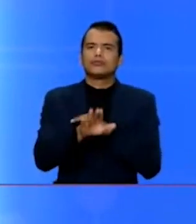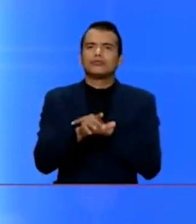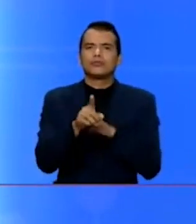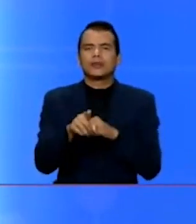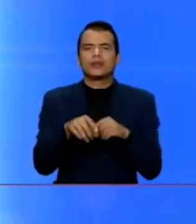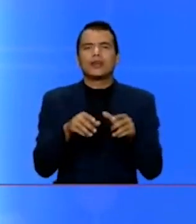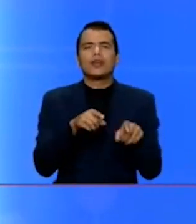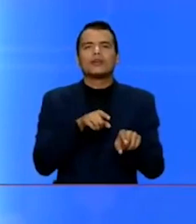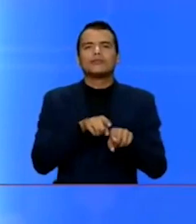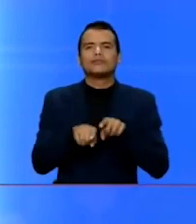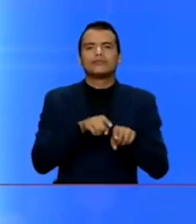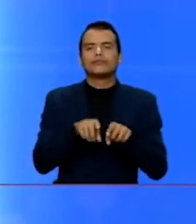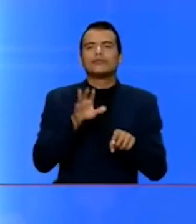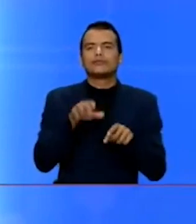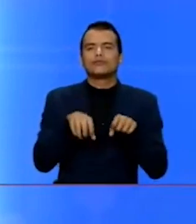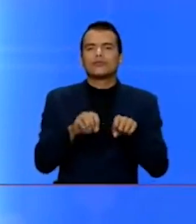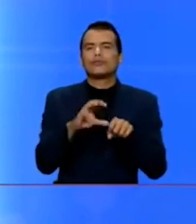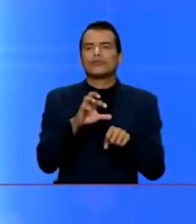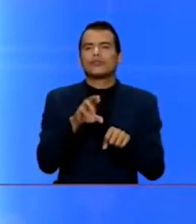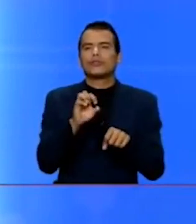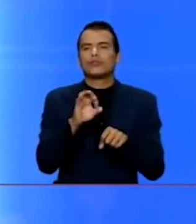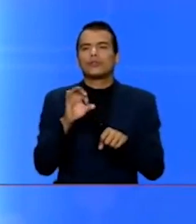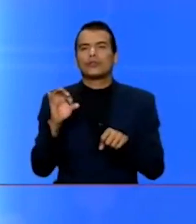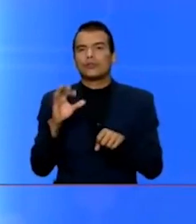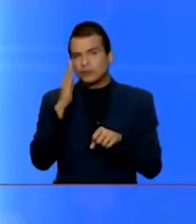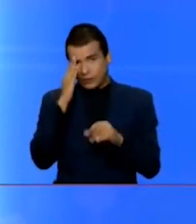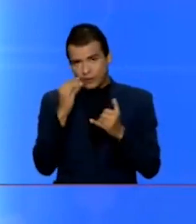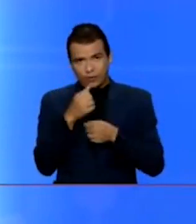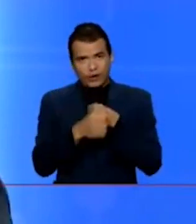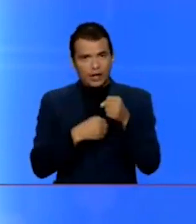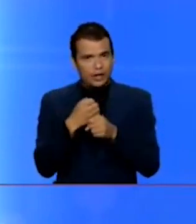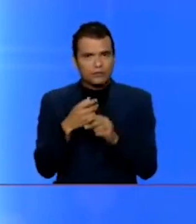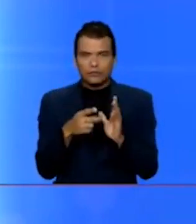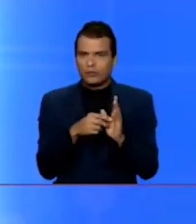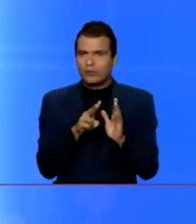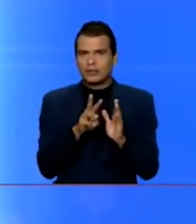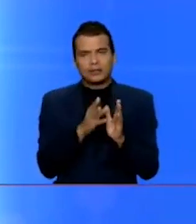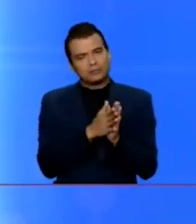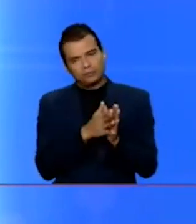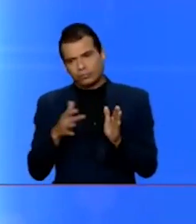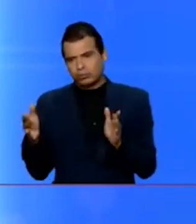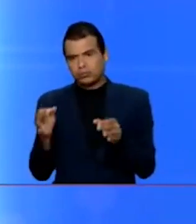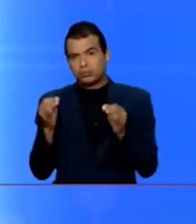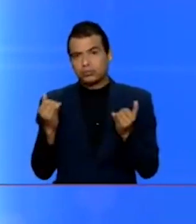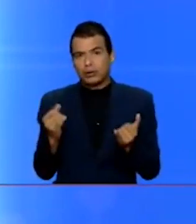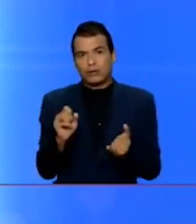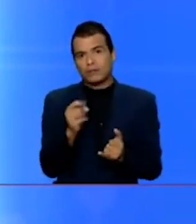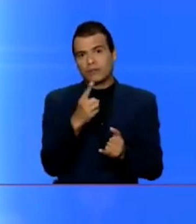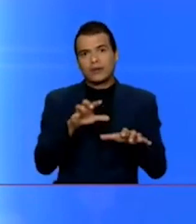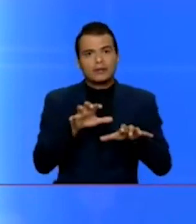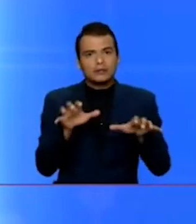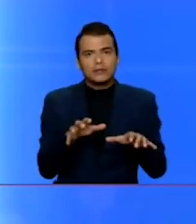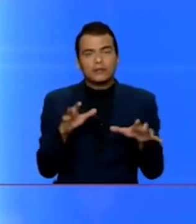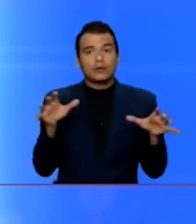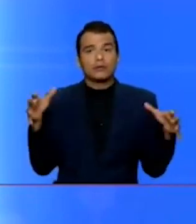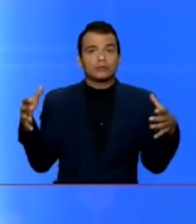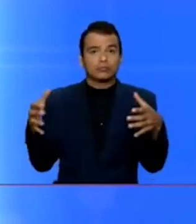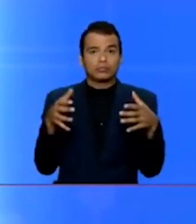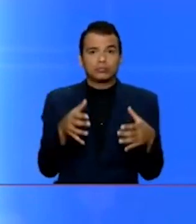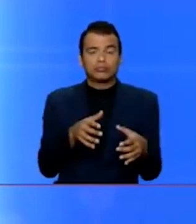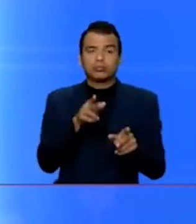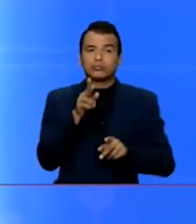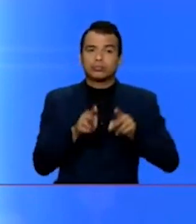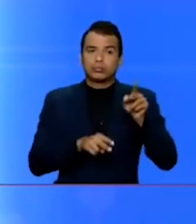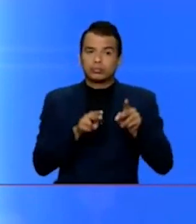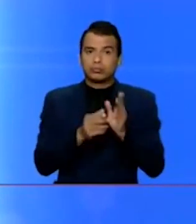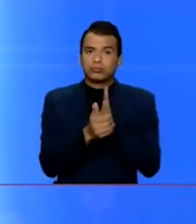de motocross que se realiza a lo largo del 2023 y que reunió en esta primera jornada a los mejores